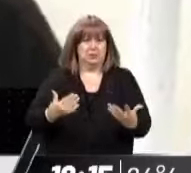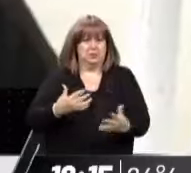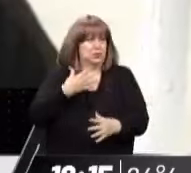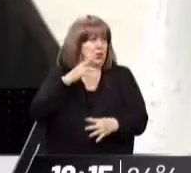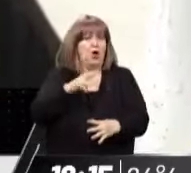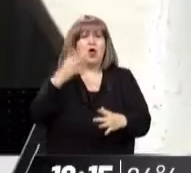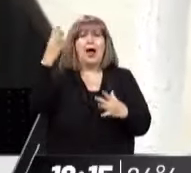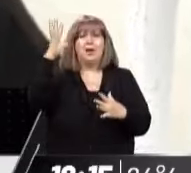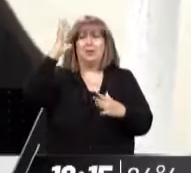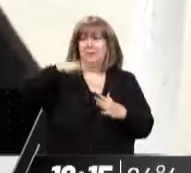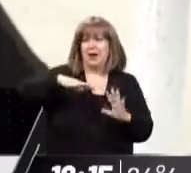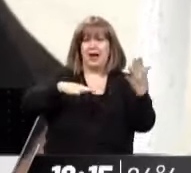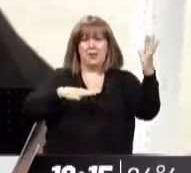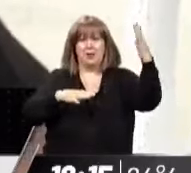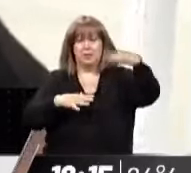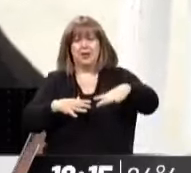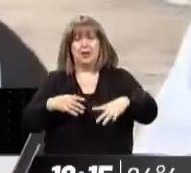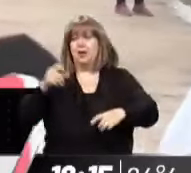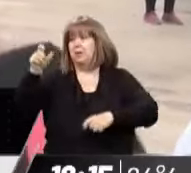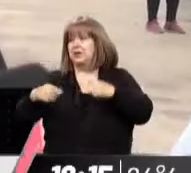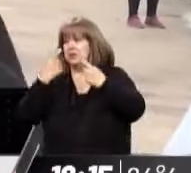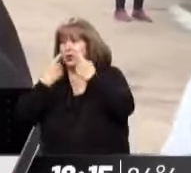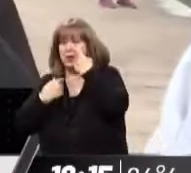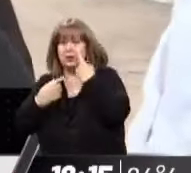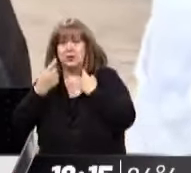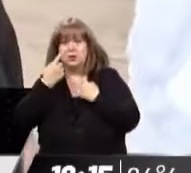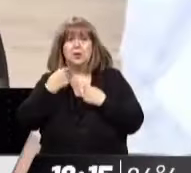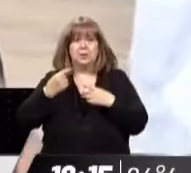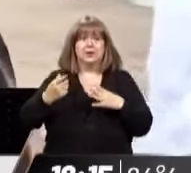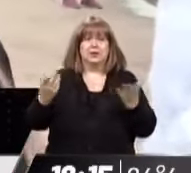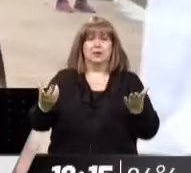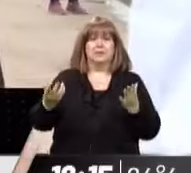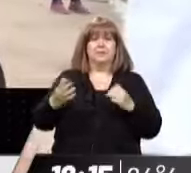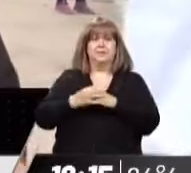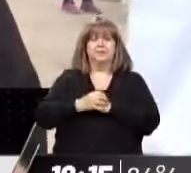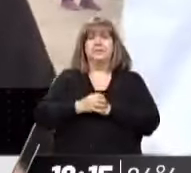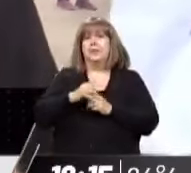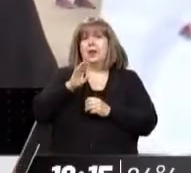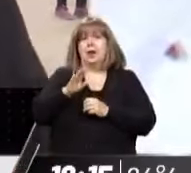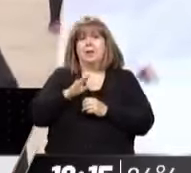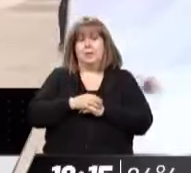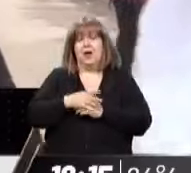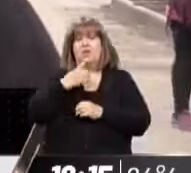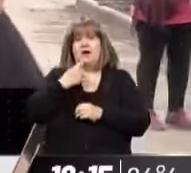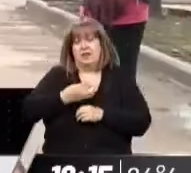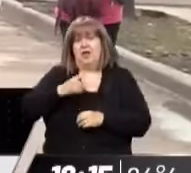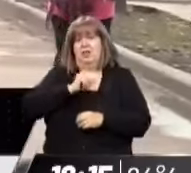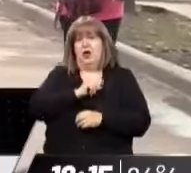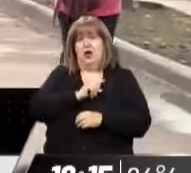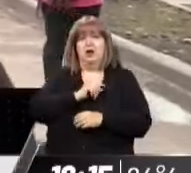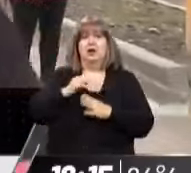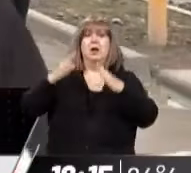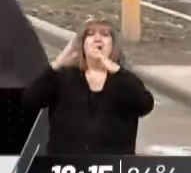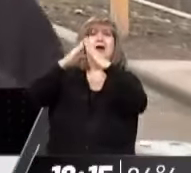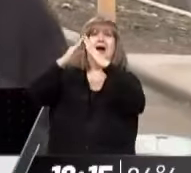desastre. Árboles caídos. No, gente llorando. Pero miren los techos, se llevaron los techos. Así que es doloroso. Y acá es